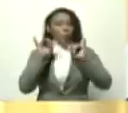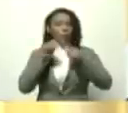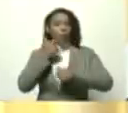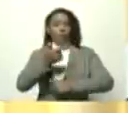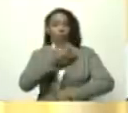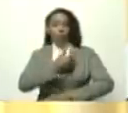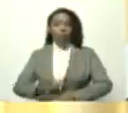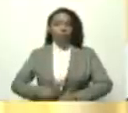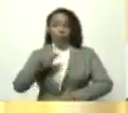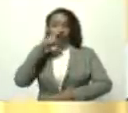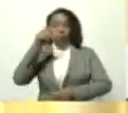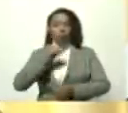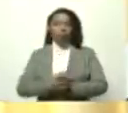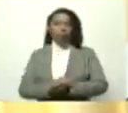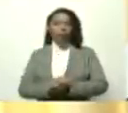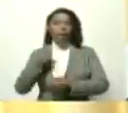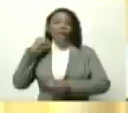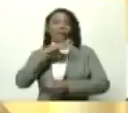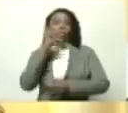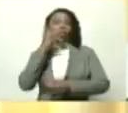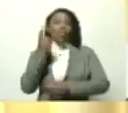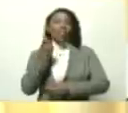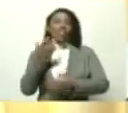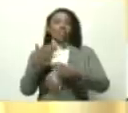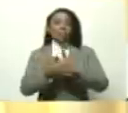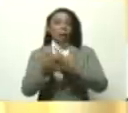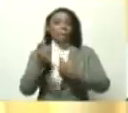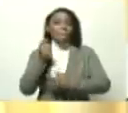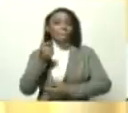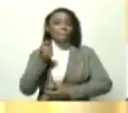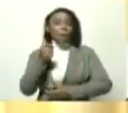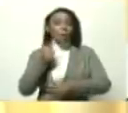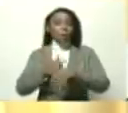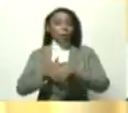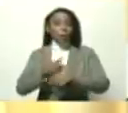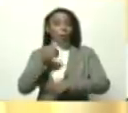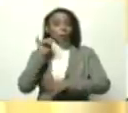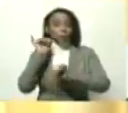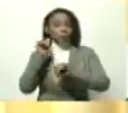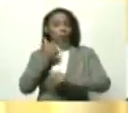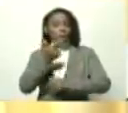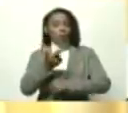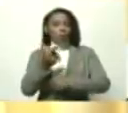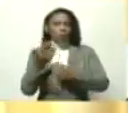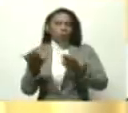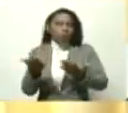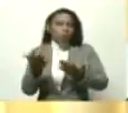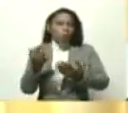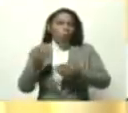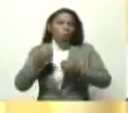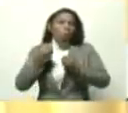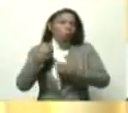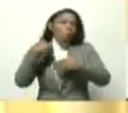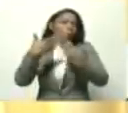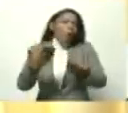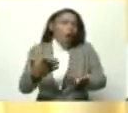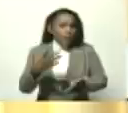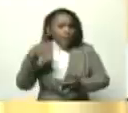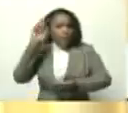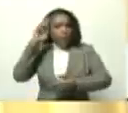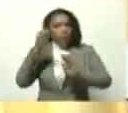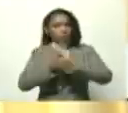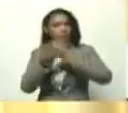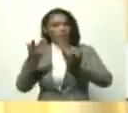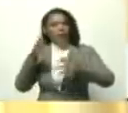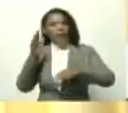presidente Nicolás Maduro. A Iván Duque le queda poco tiempo, usted mismo lo dijo, entonces, ¿cuál es la razón? También quisiera saber en